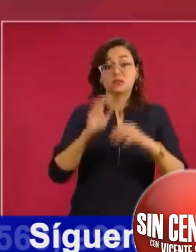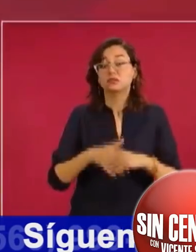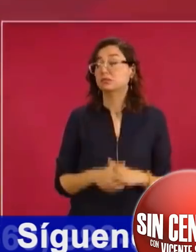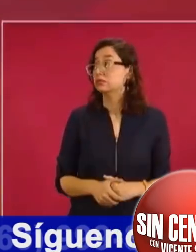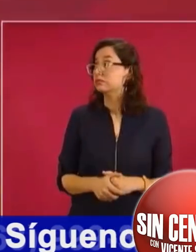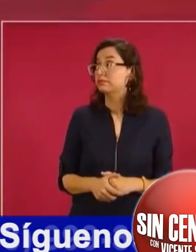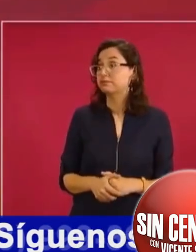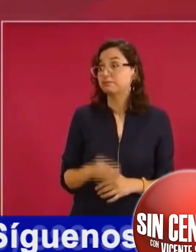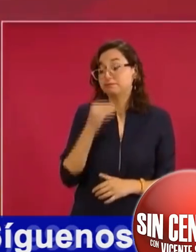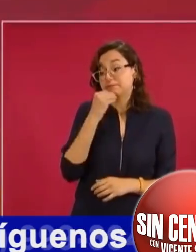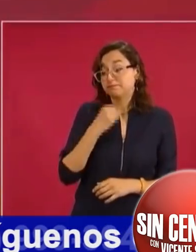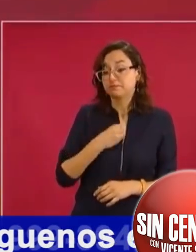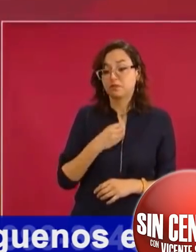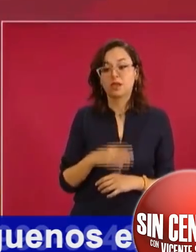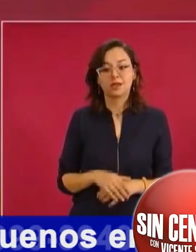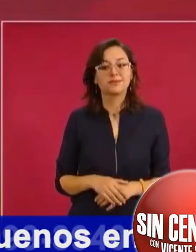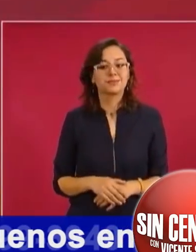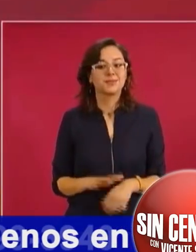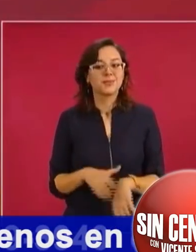me dijo,